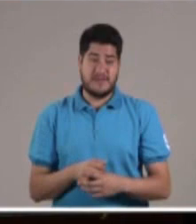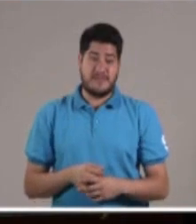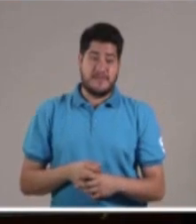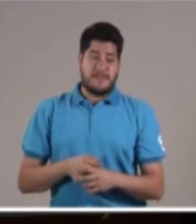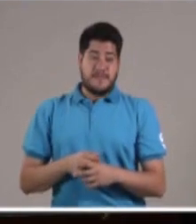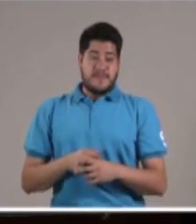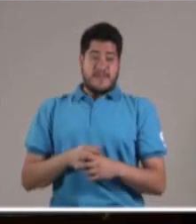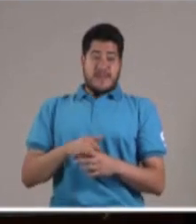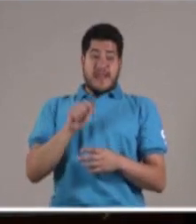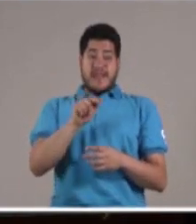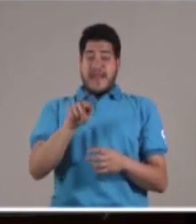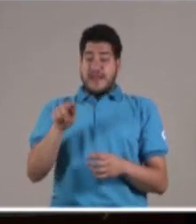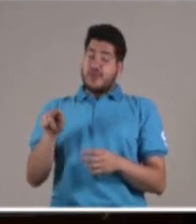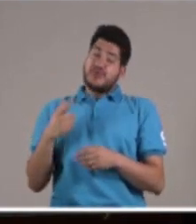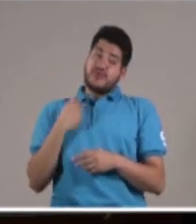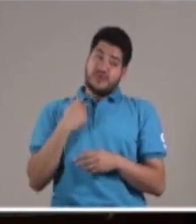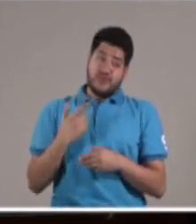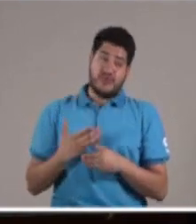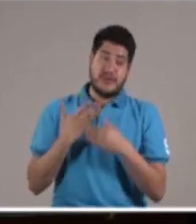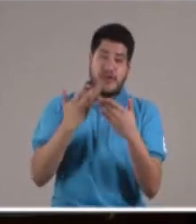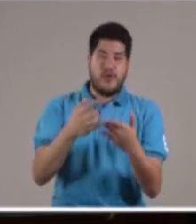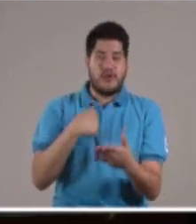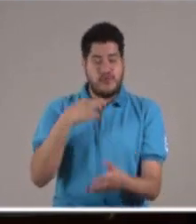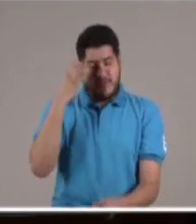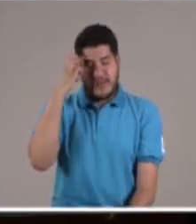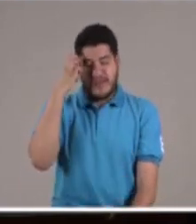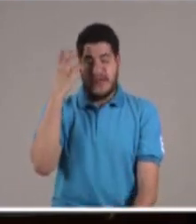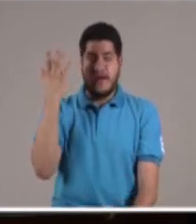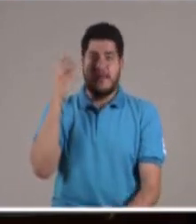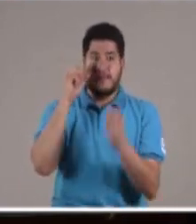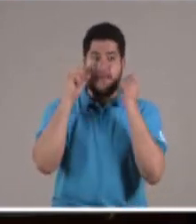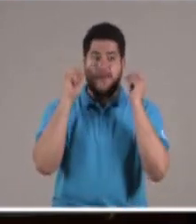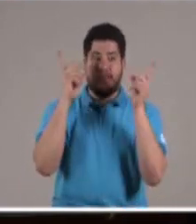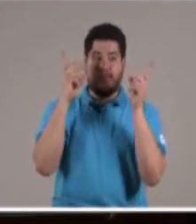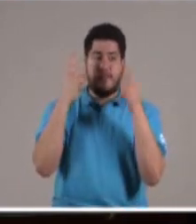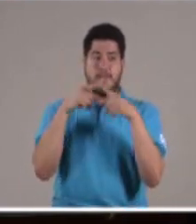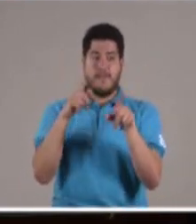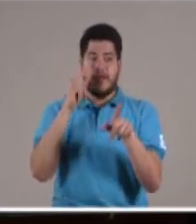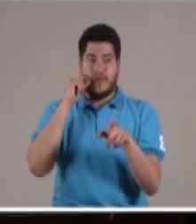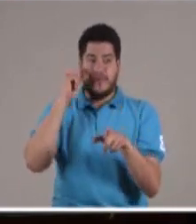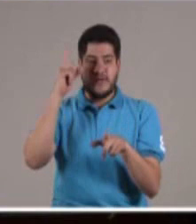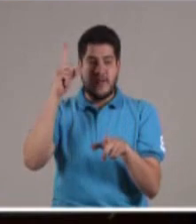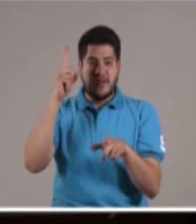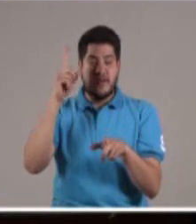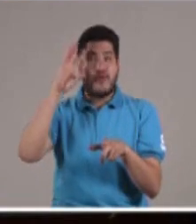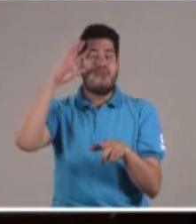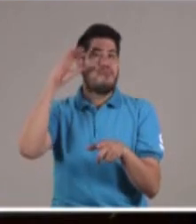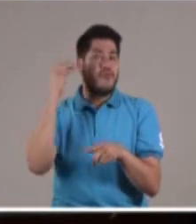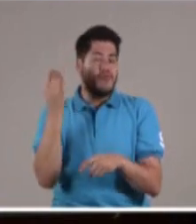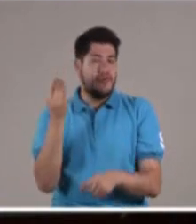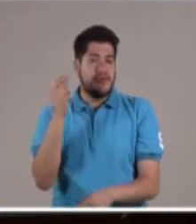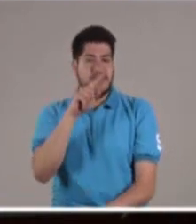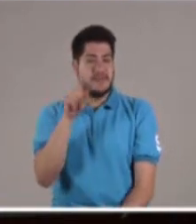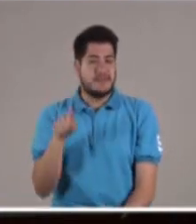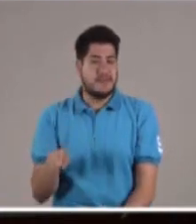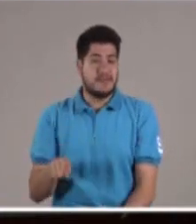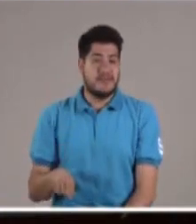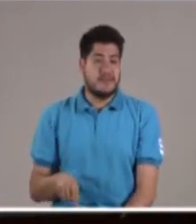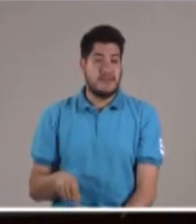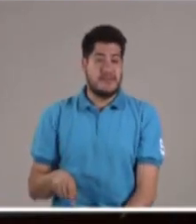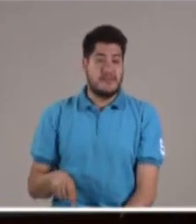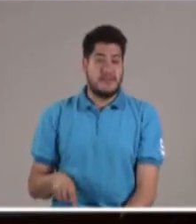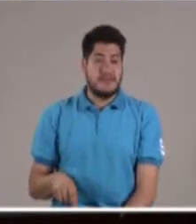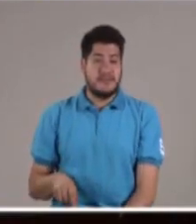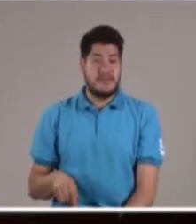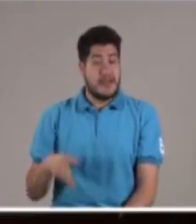y eso causa envidia no puede ser le pero señor pero siempre Pero por qué y